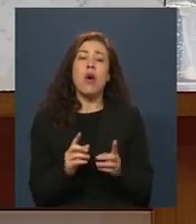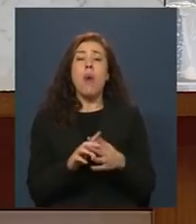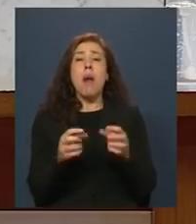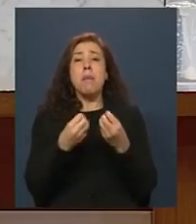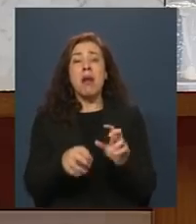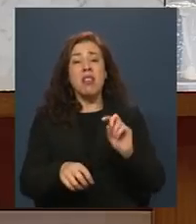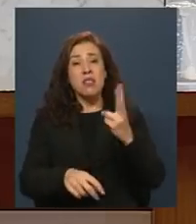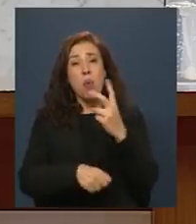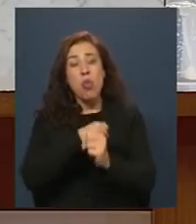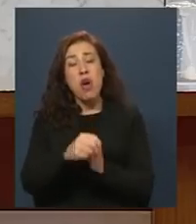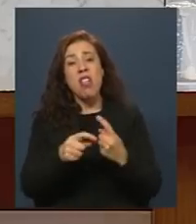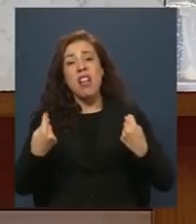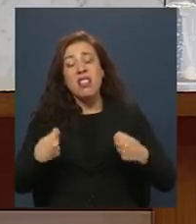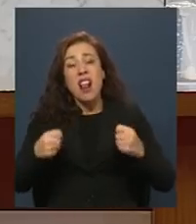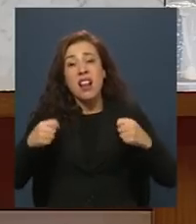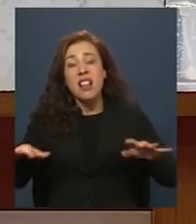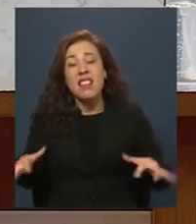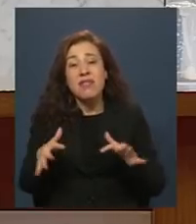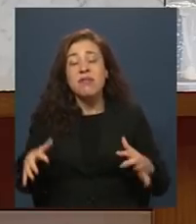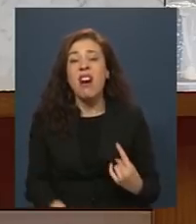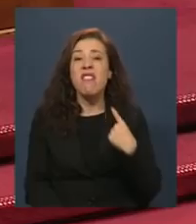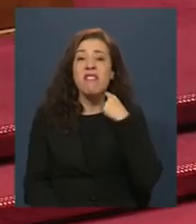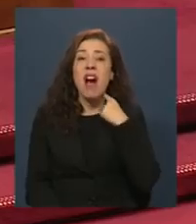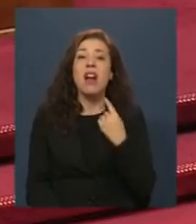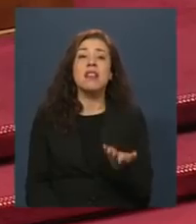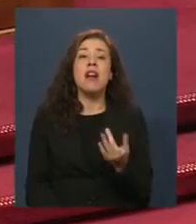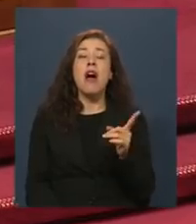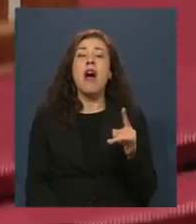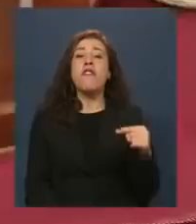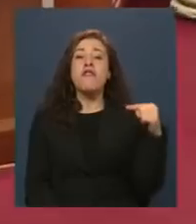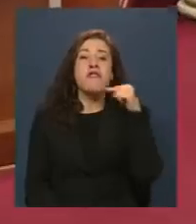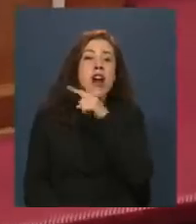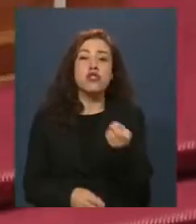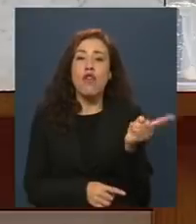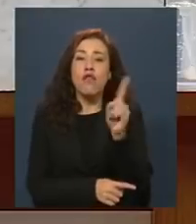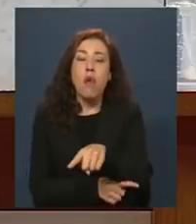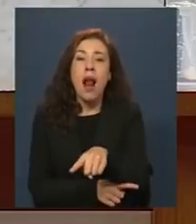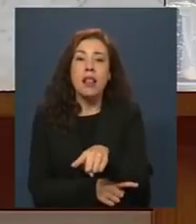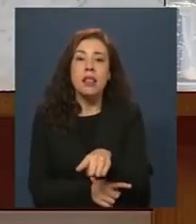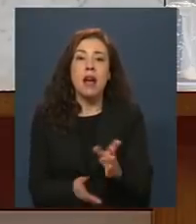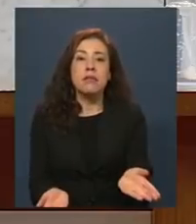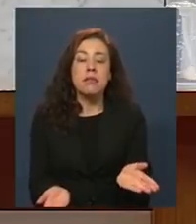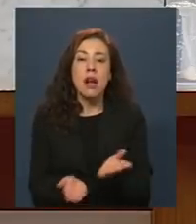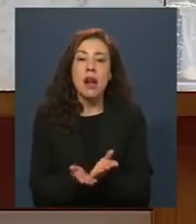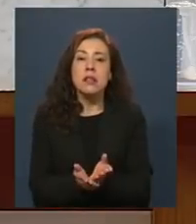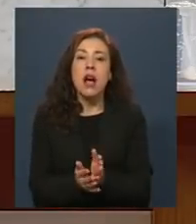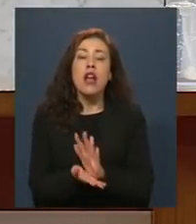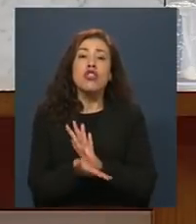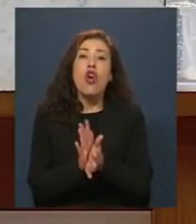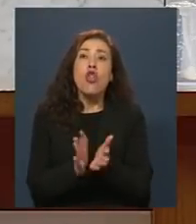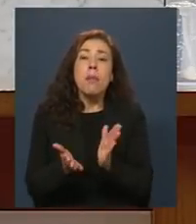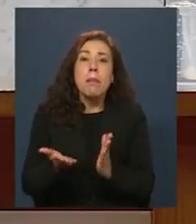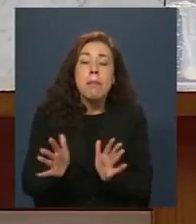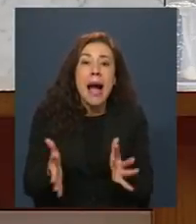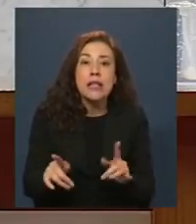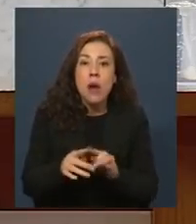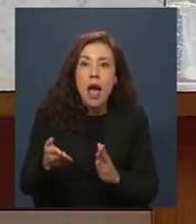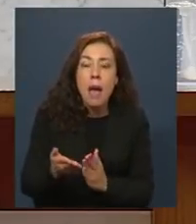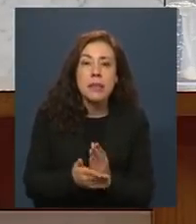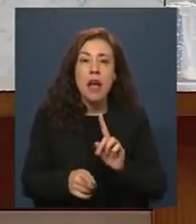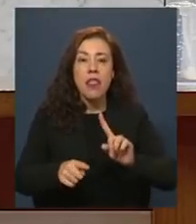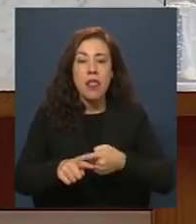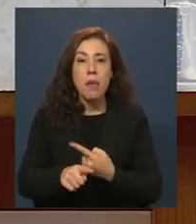segundo año en intentos fallidos de un falso retorno. Todo parece estar configurándose de nuevo. La